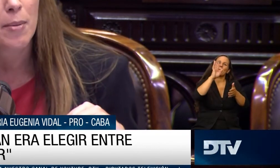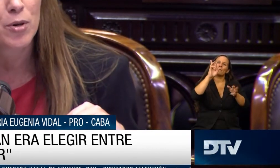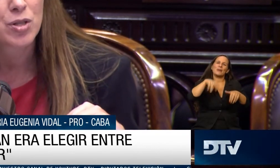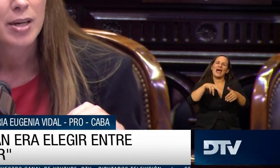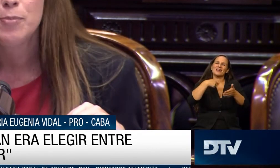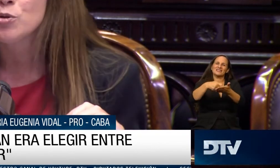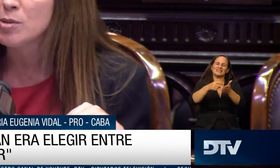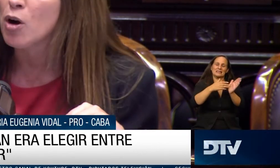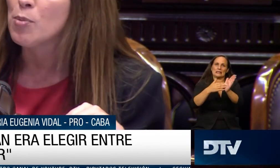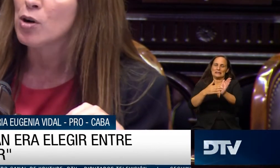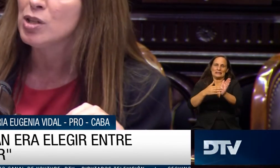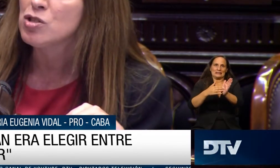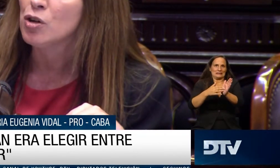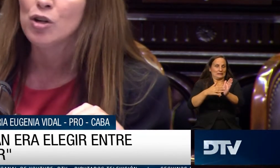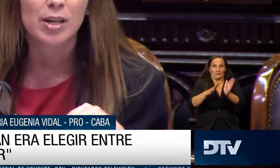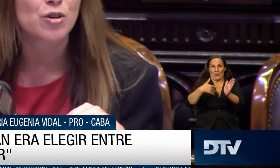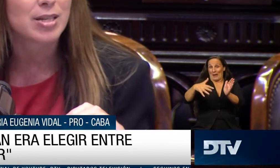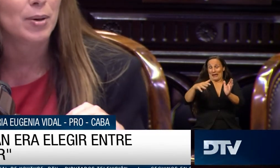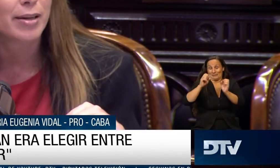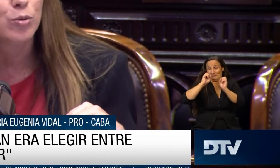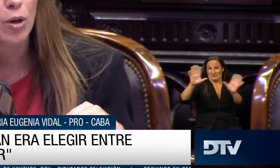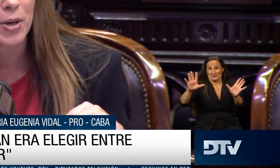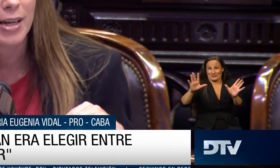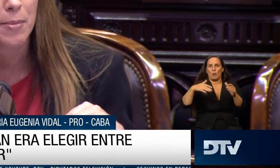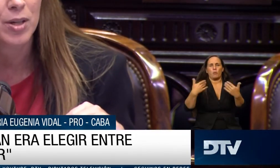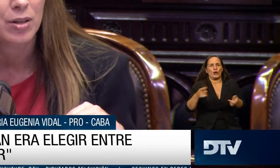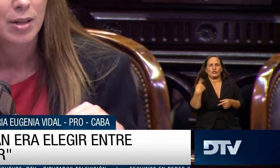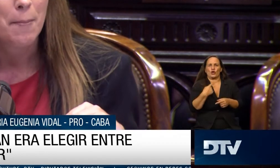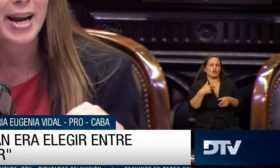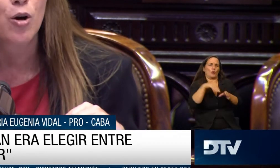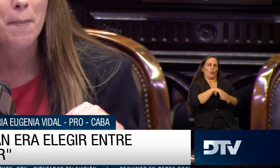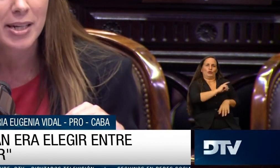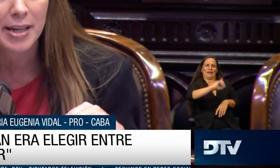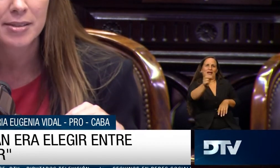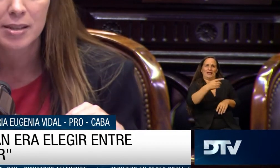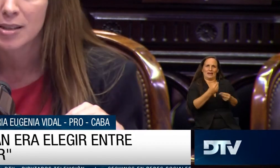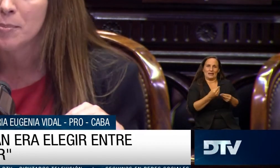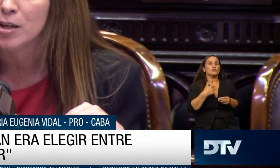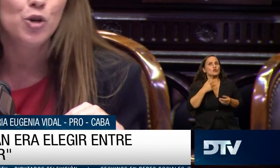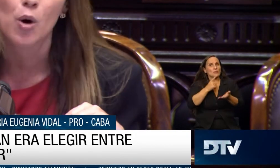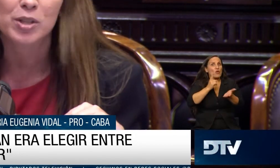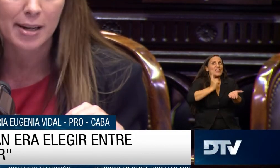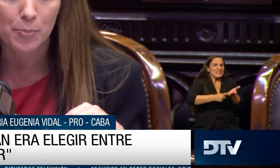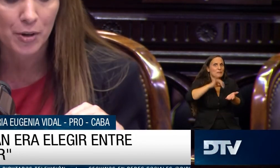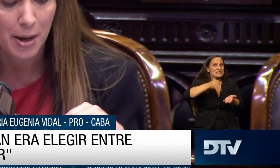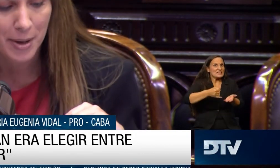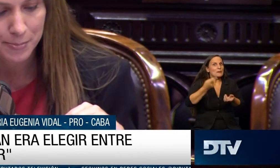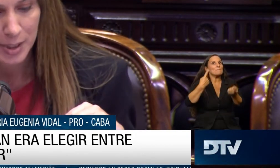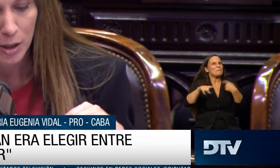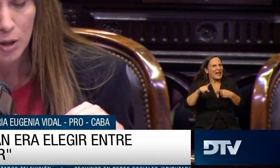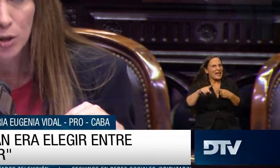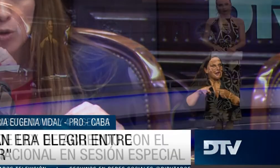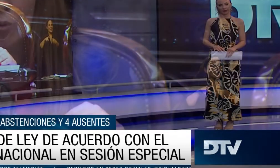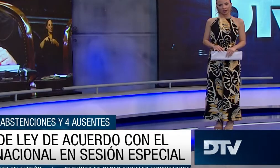lo votamos y pusimos como condición no negociable de Juntos por el Cambio para acompañar este dictamen, no votar el